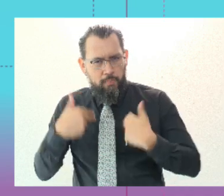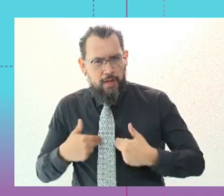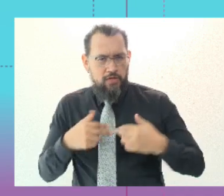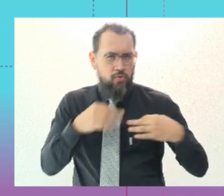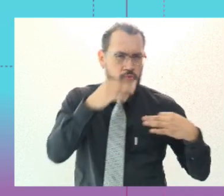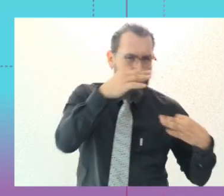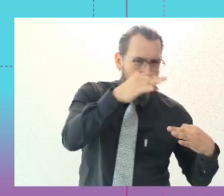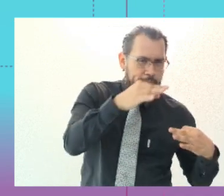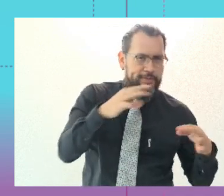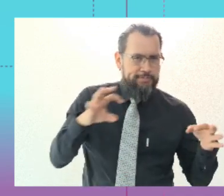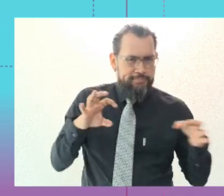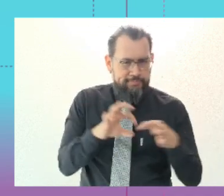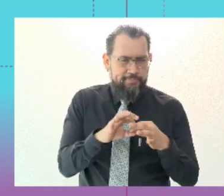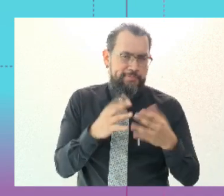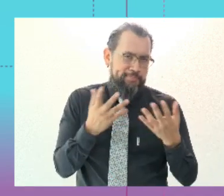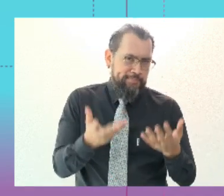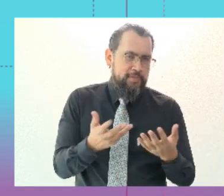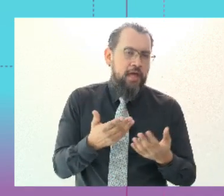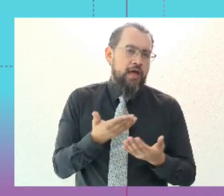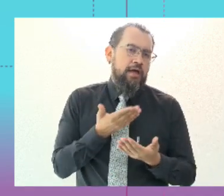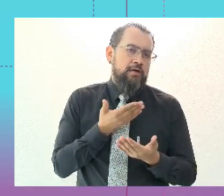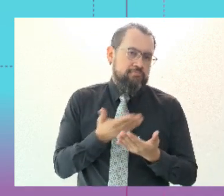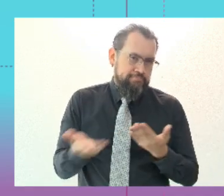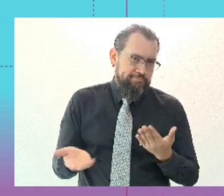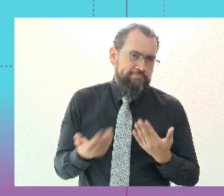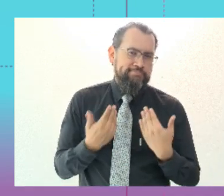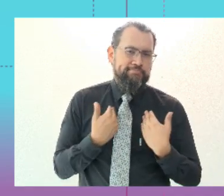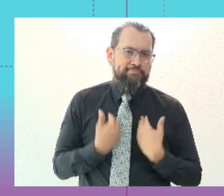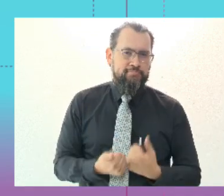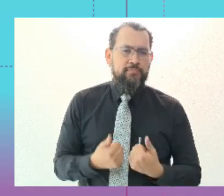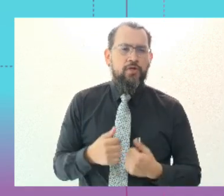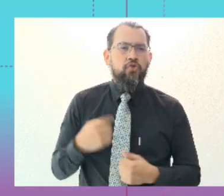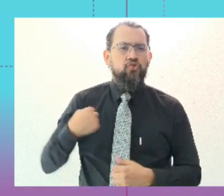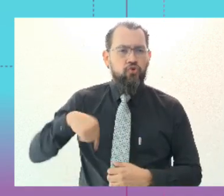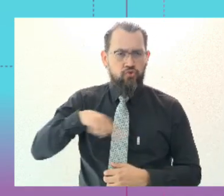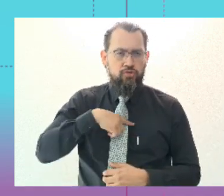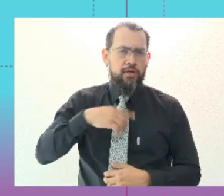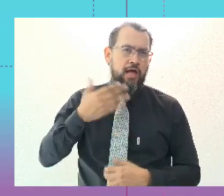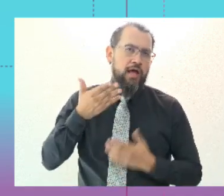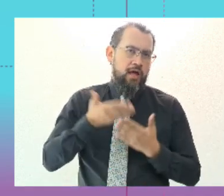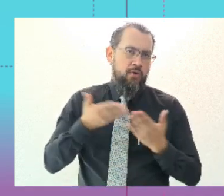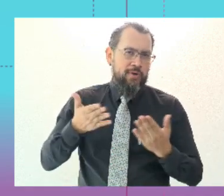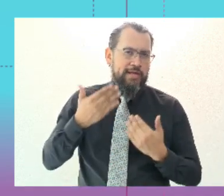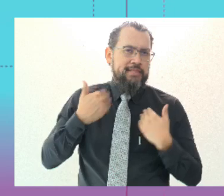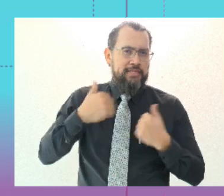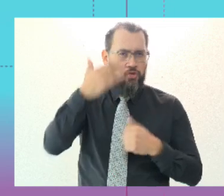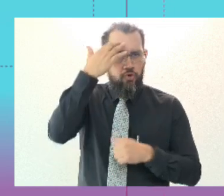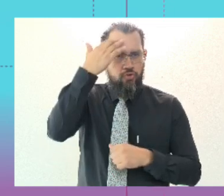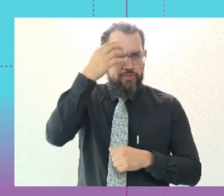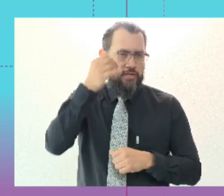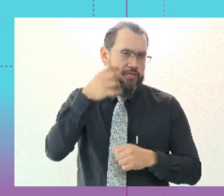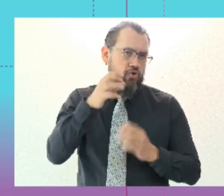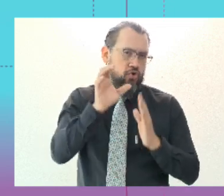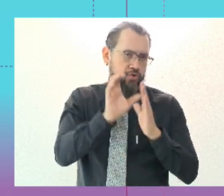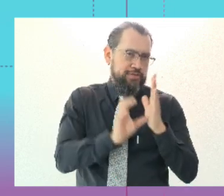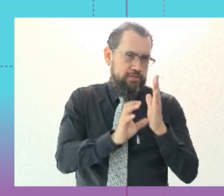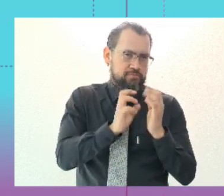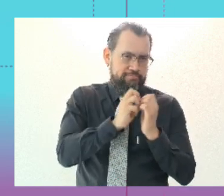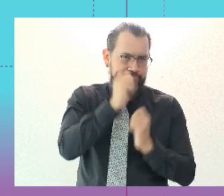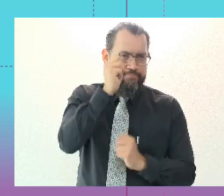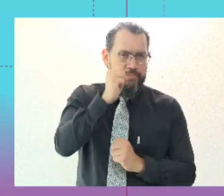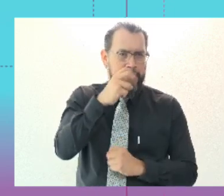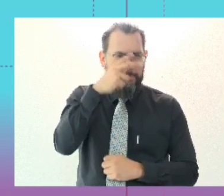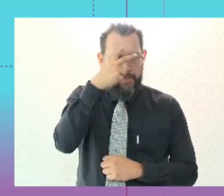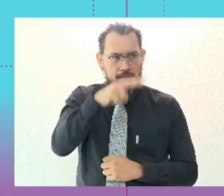construir, incluso al día de hoy, lo que nosotros entendemos como nuestra Constitución de los Estados Unidos Mexicanos o la Constitución de los Estados